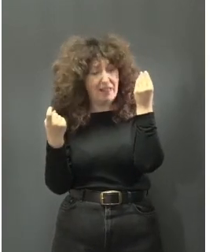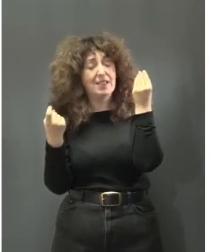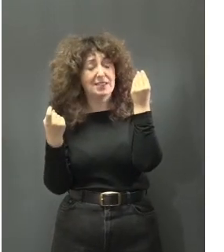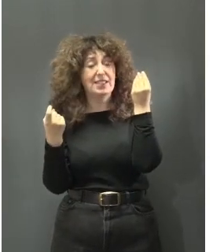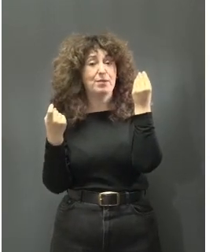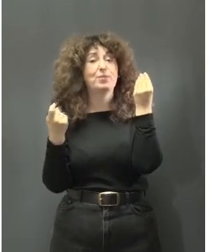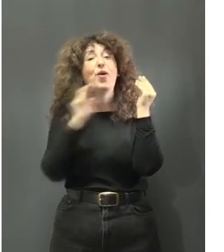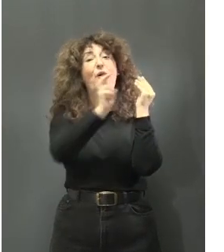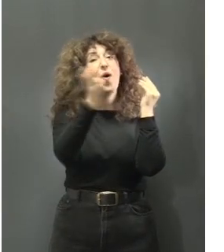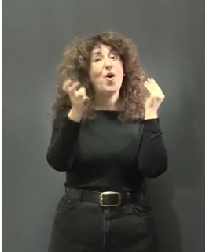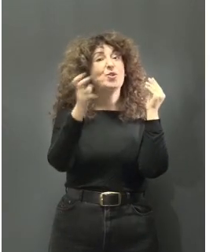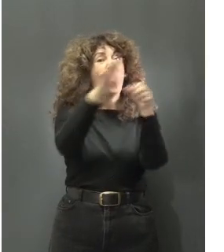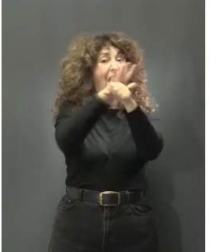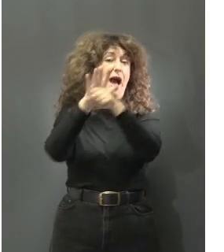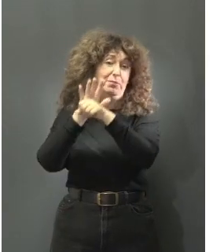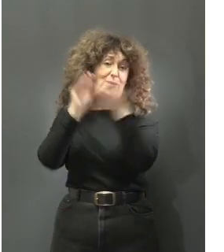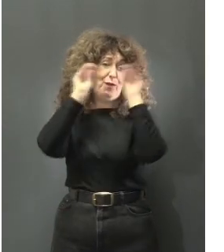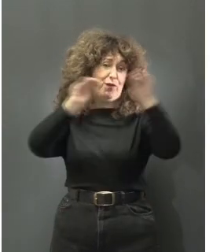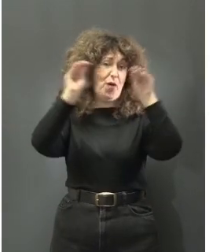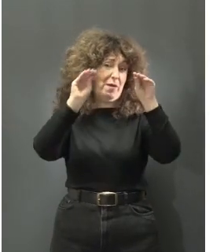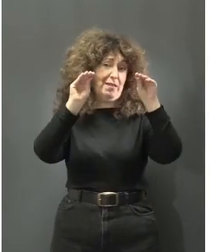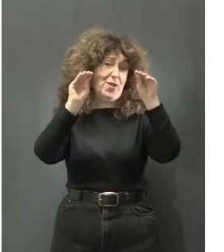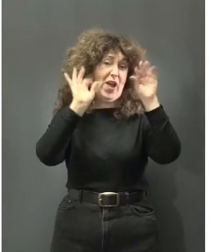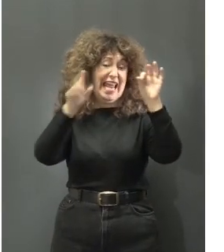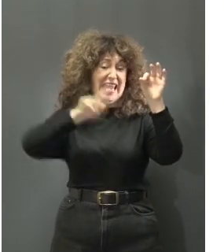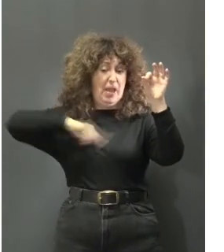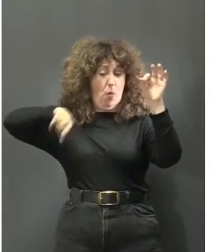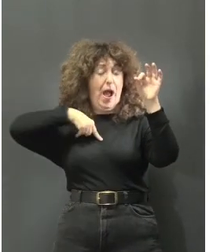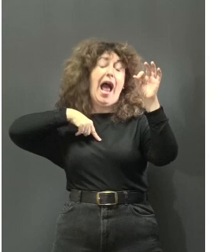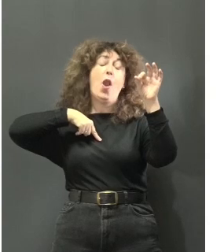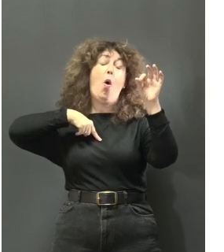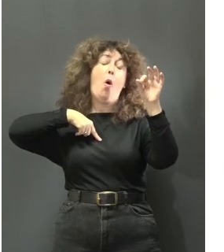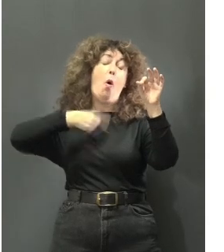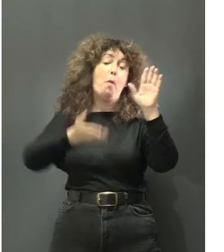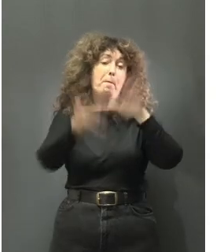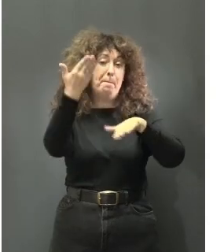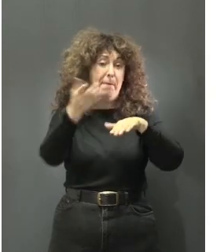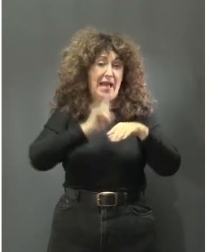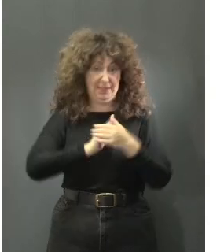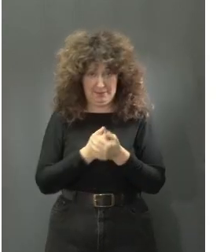pues me imagino que igual o más en ese sentido.